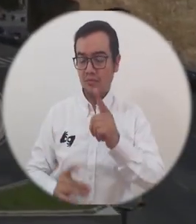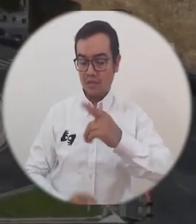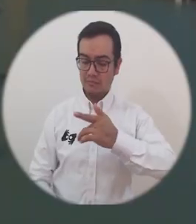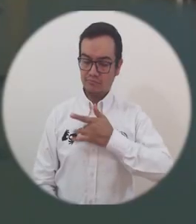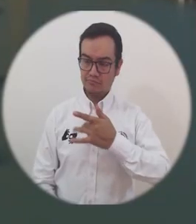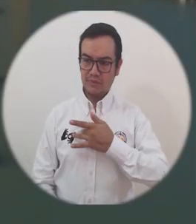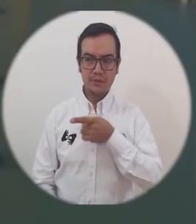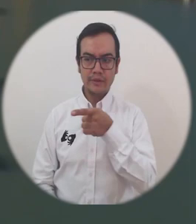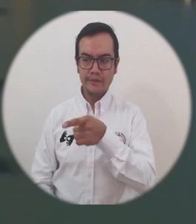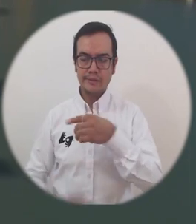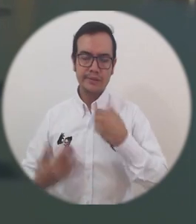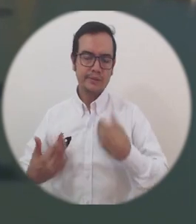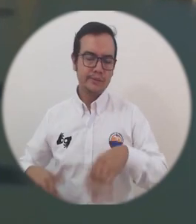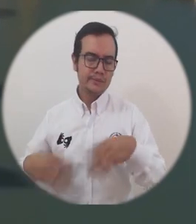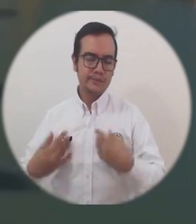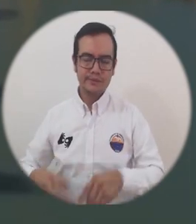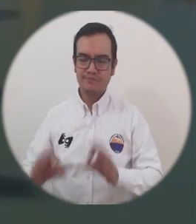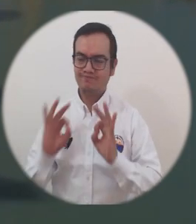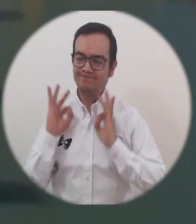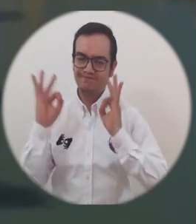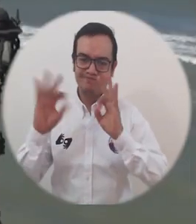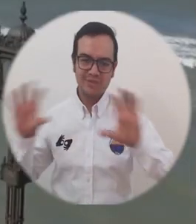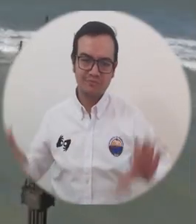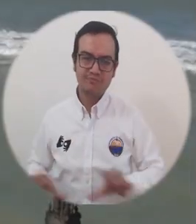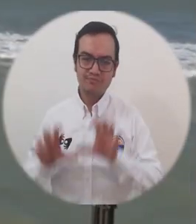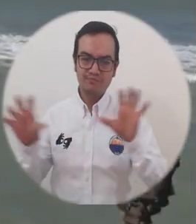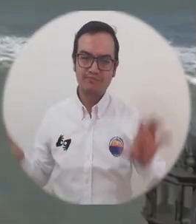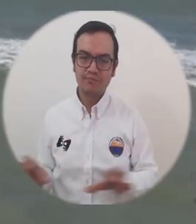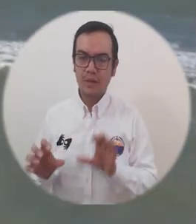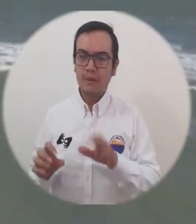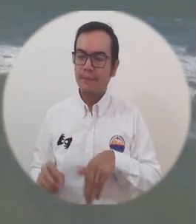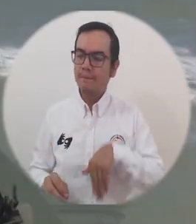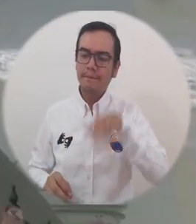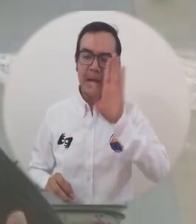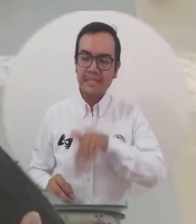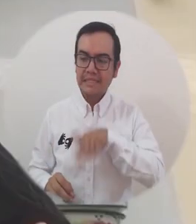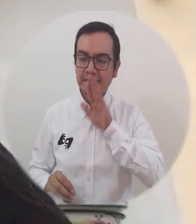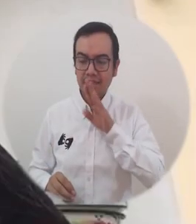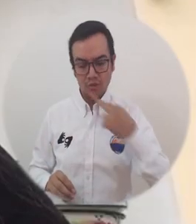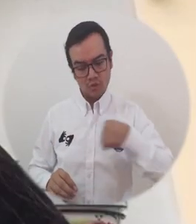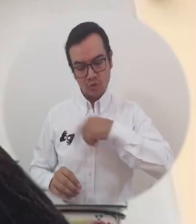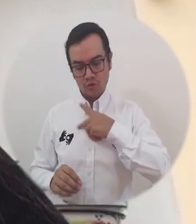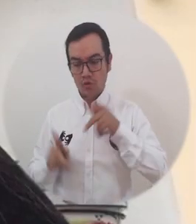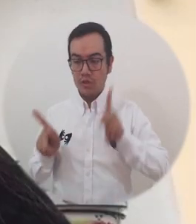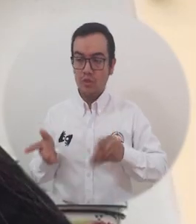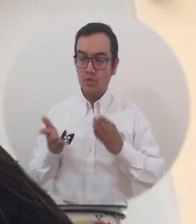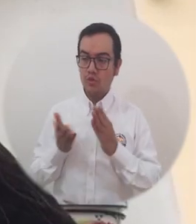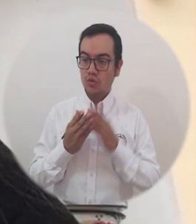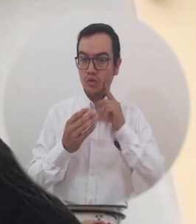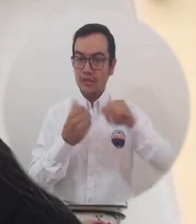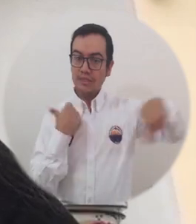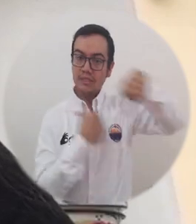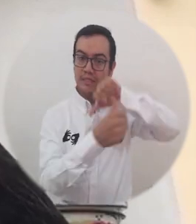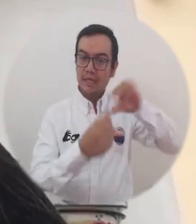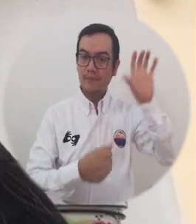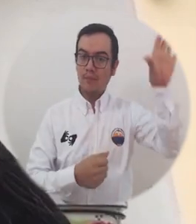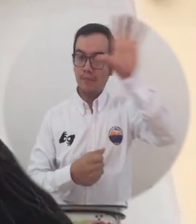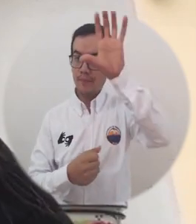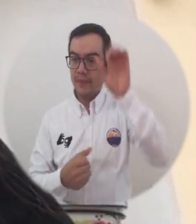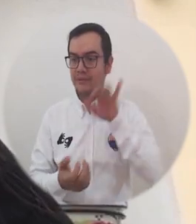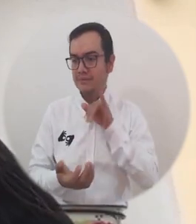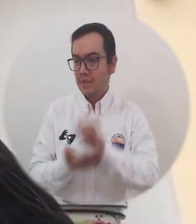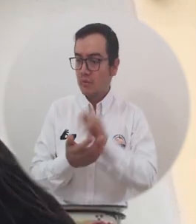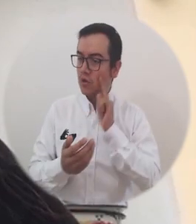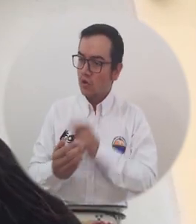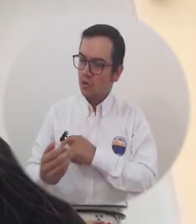considero está haciendo un trabajo excelente en particular con los estudiantes de intercambio porque está siempre